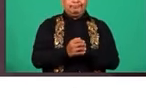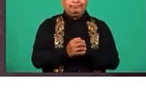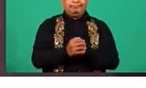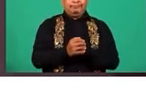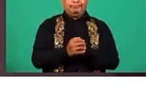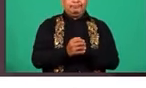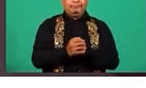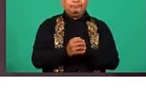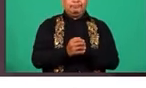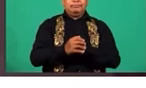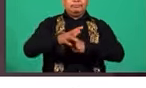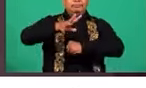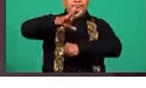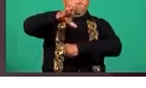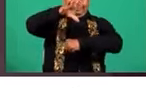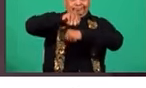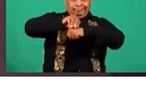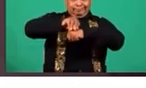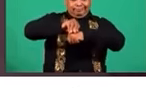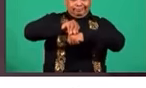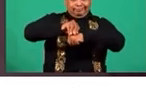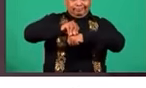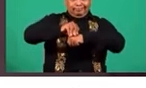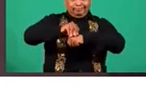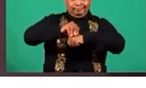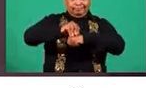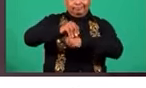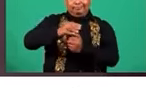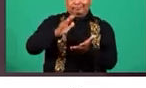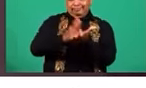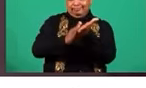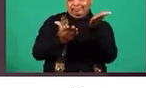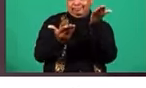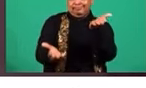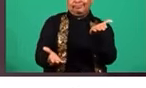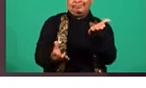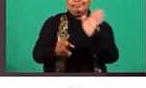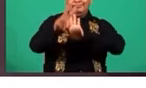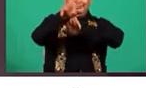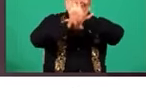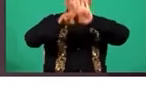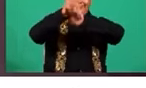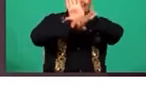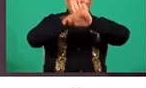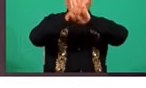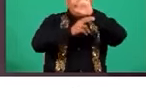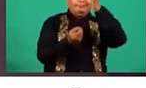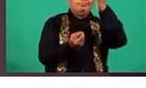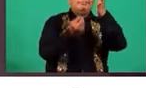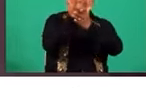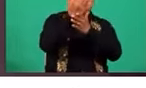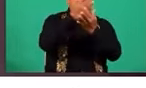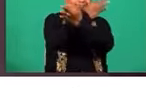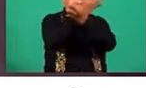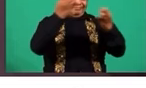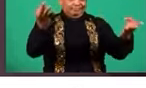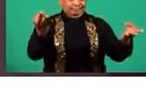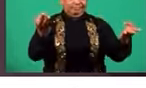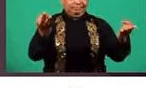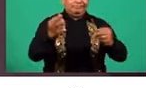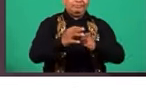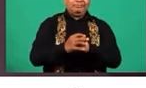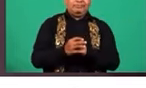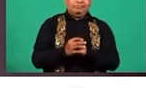del amparo, vamos a anunciar un nuevo audio. Pero